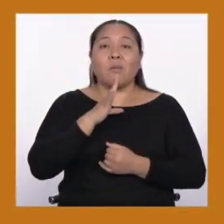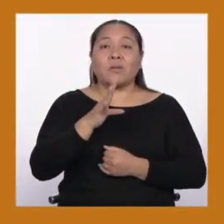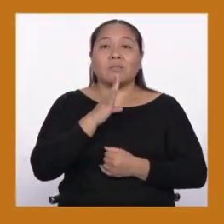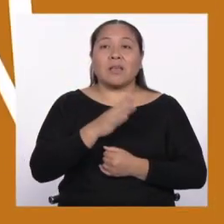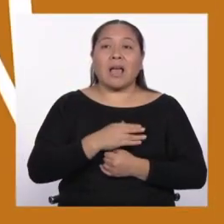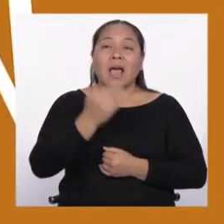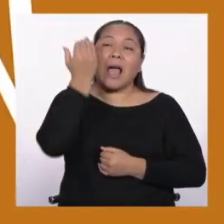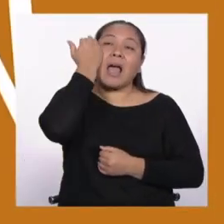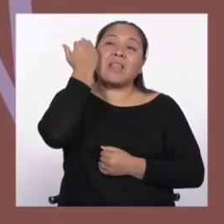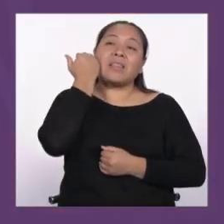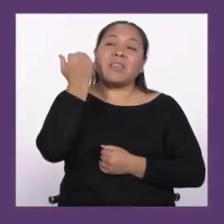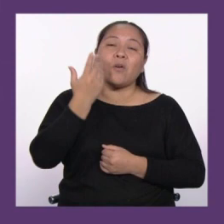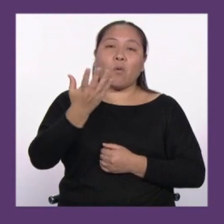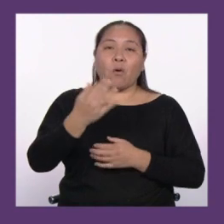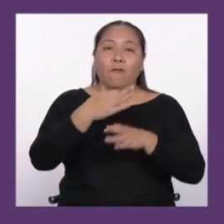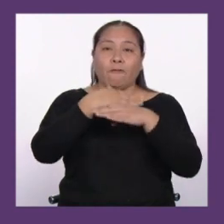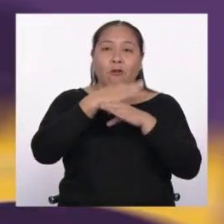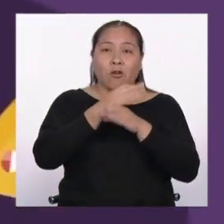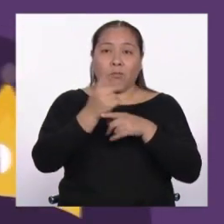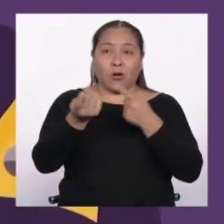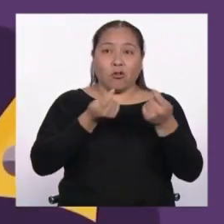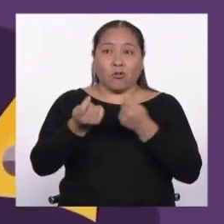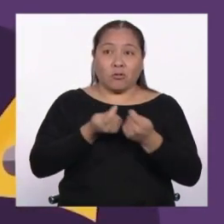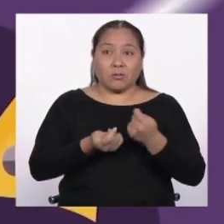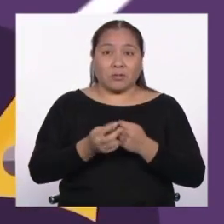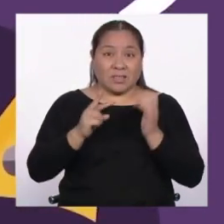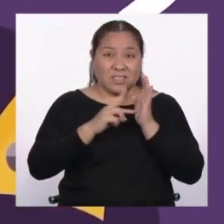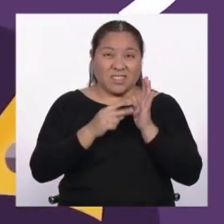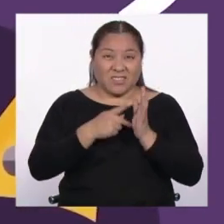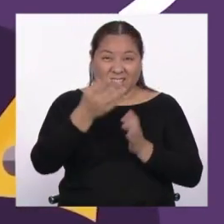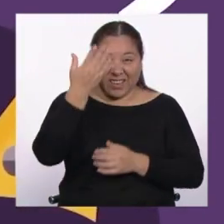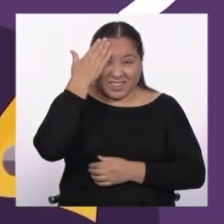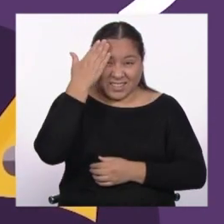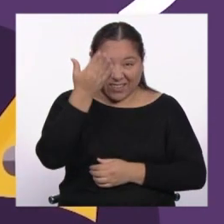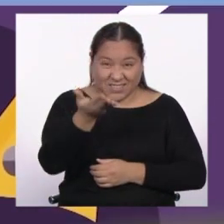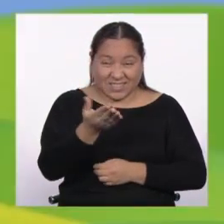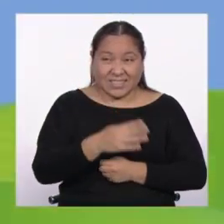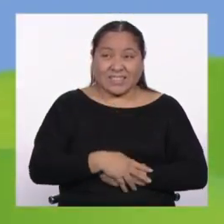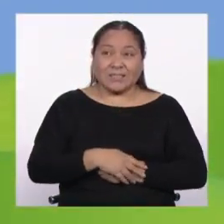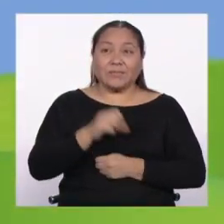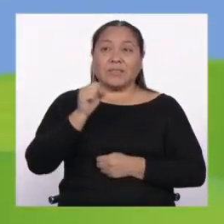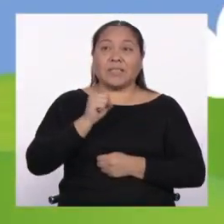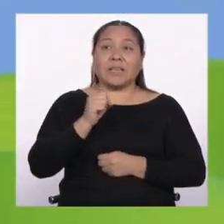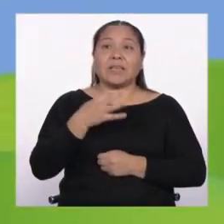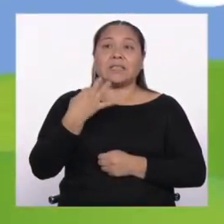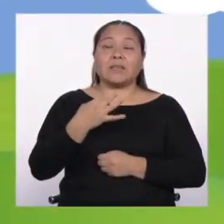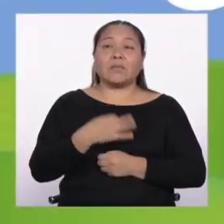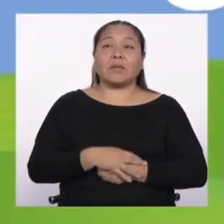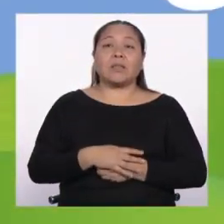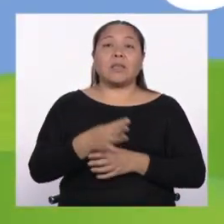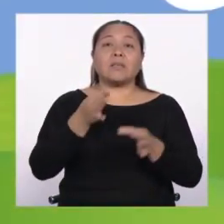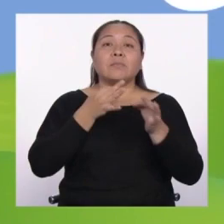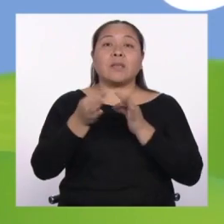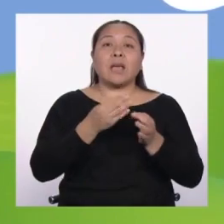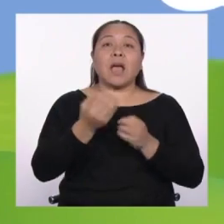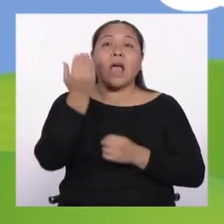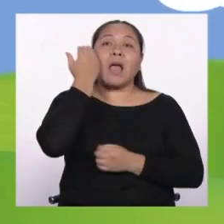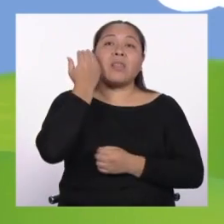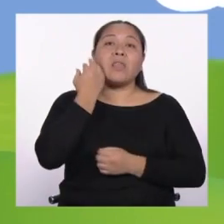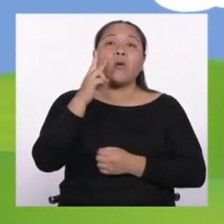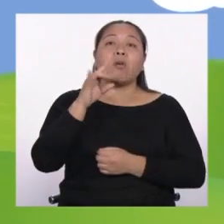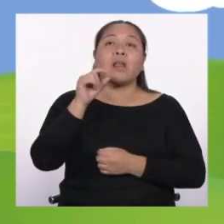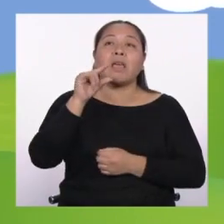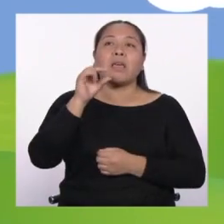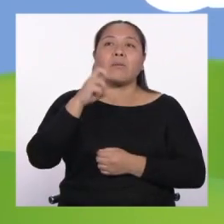del antiguo régimen. Y ya sabes qué significa hablar de esto, ¿verdad? Bueno, siempre que te hablen del antiguo régimen, escucharás sobre